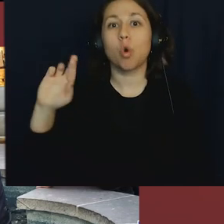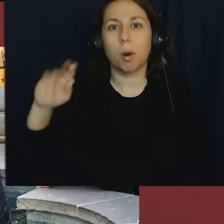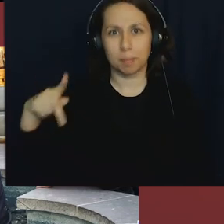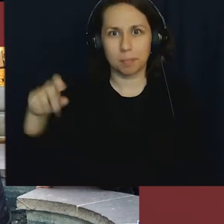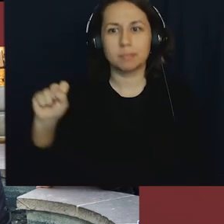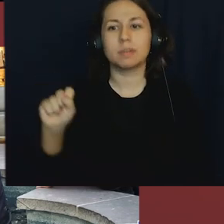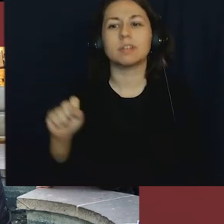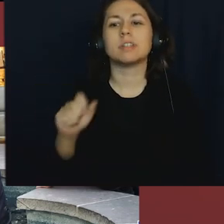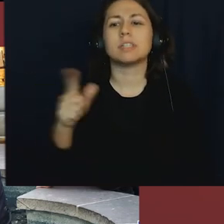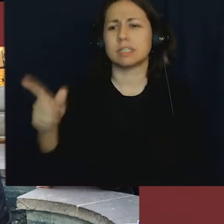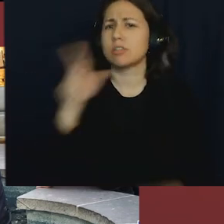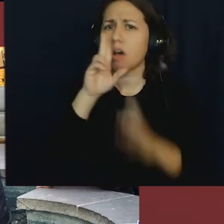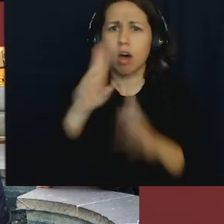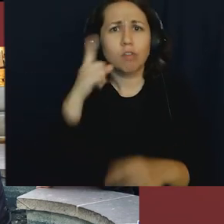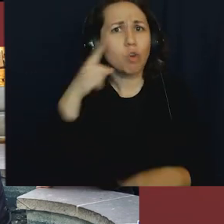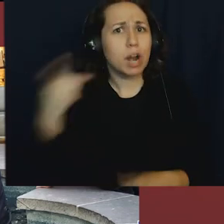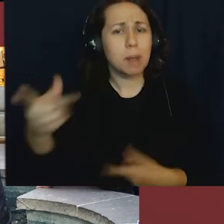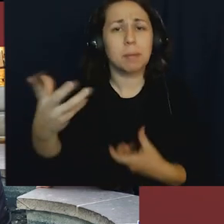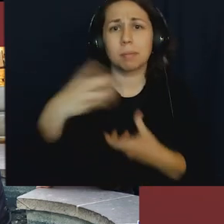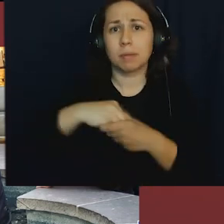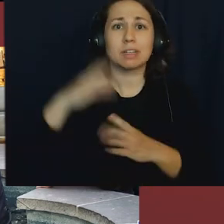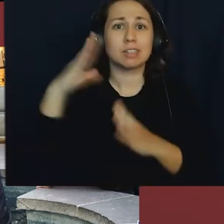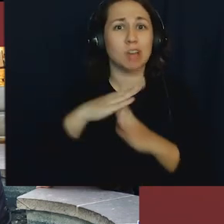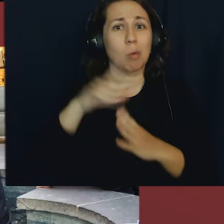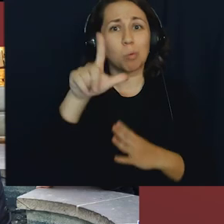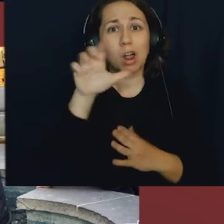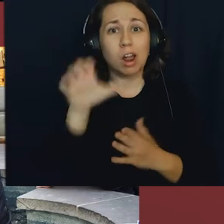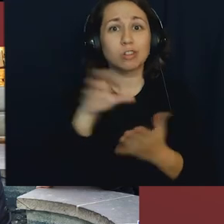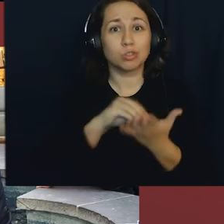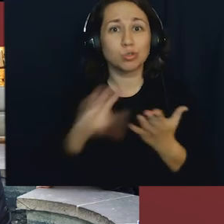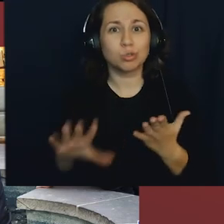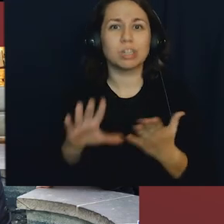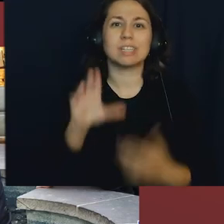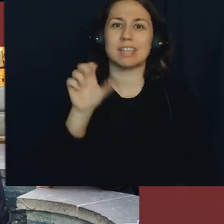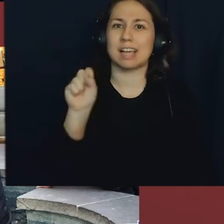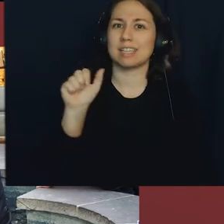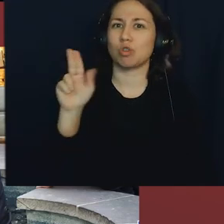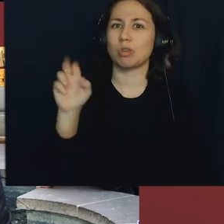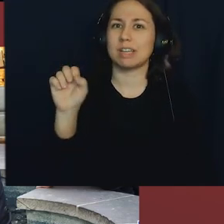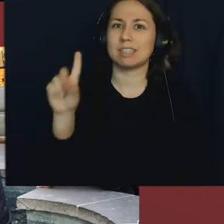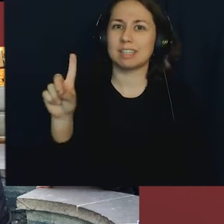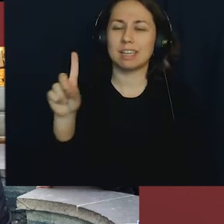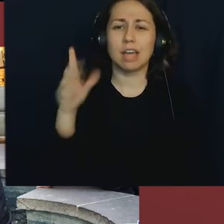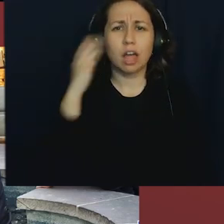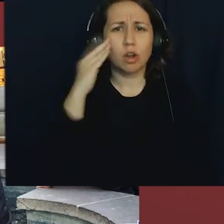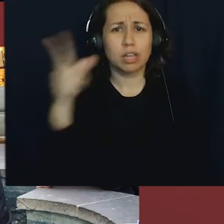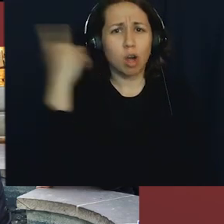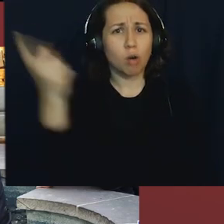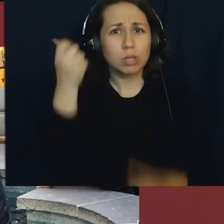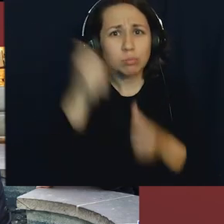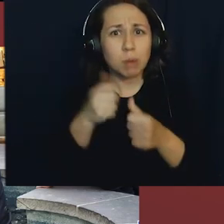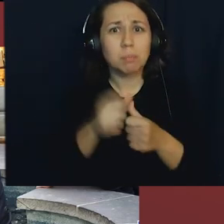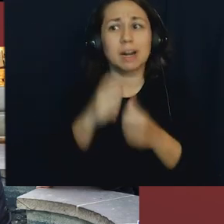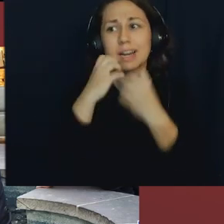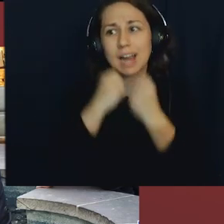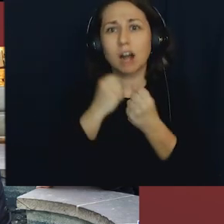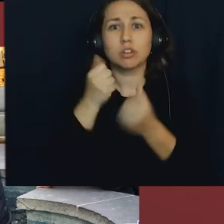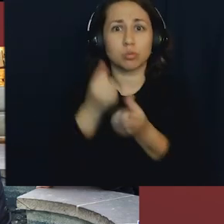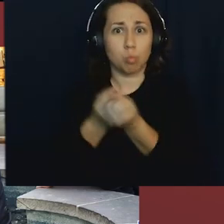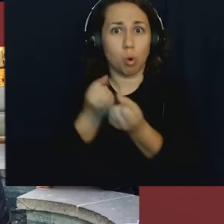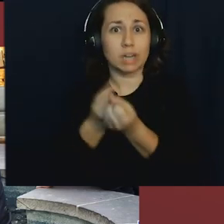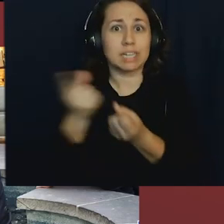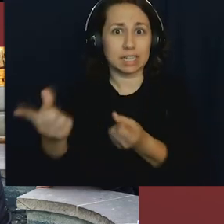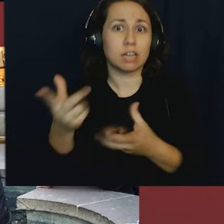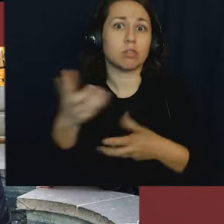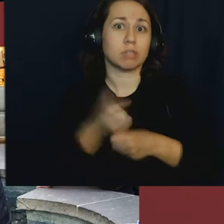para él estar entre los 100 mejores alumnos del Distrito de Santa Ana. Sé que siempre recordará el cuidado y apoyo que recibió